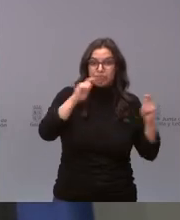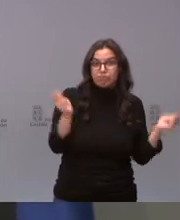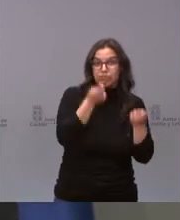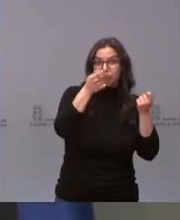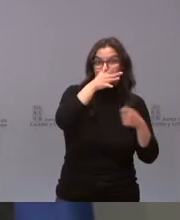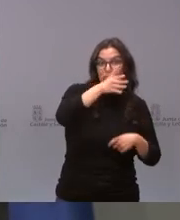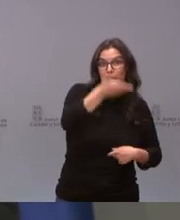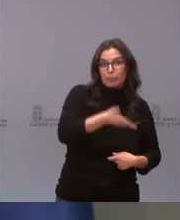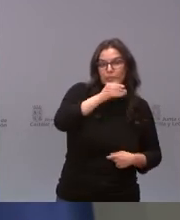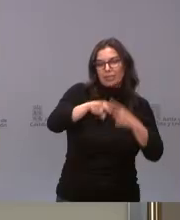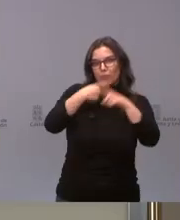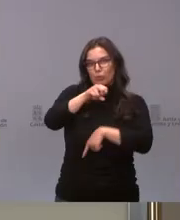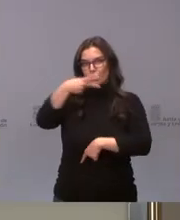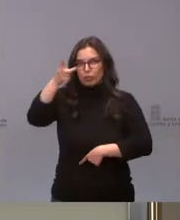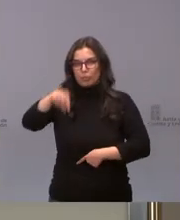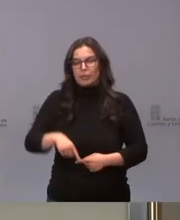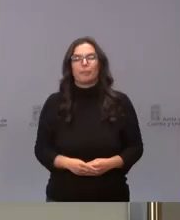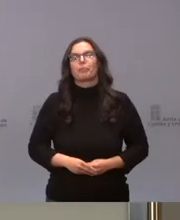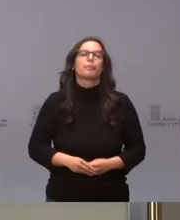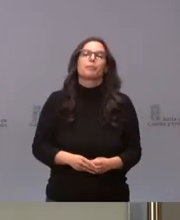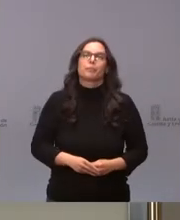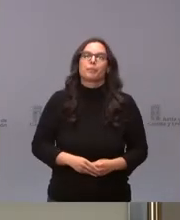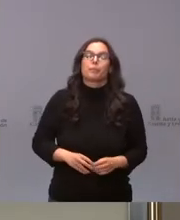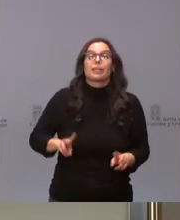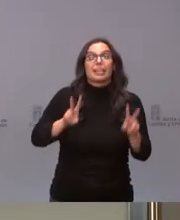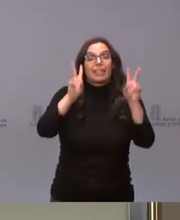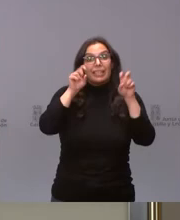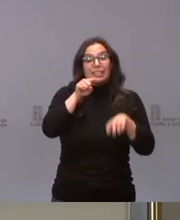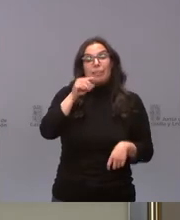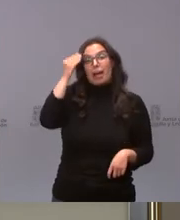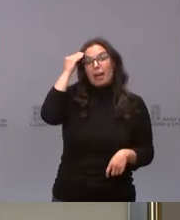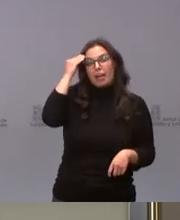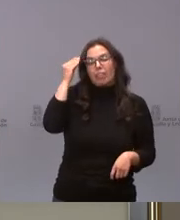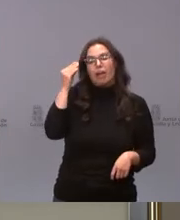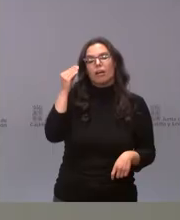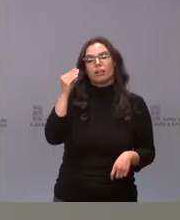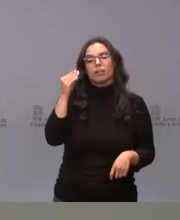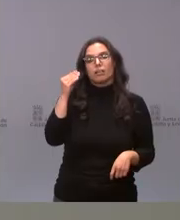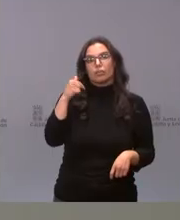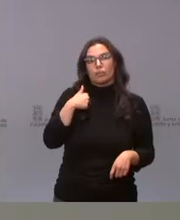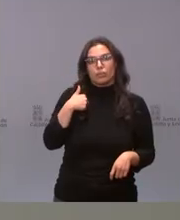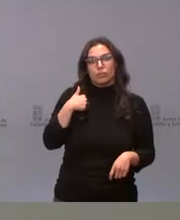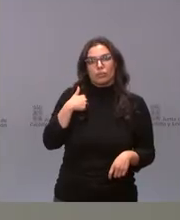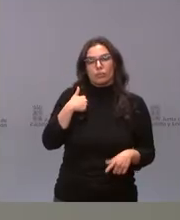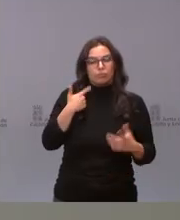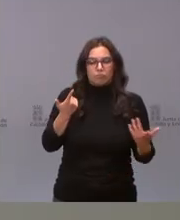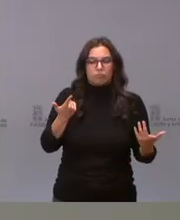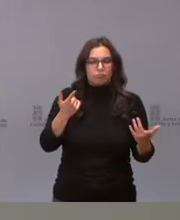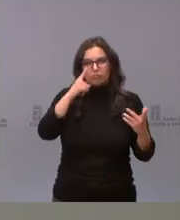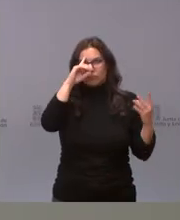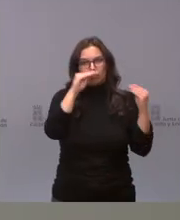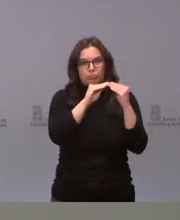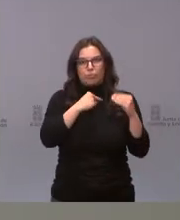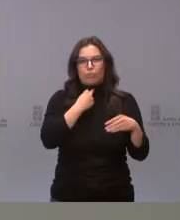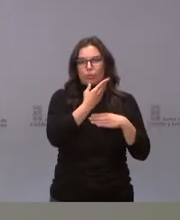el fallo. Yo en este tema de Aranda, bueno, aparte de estar totalmente de acuerdo con lo que dice el